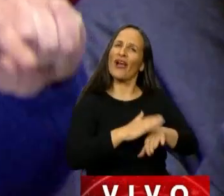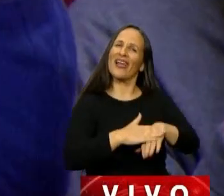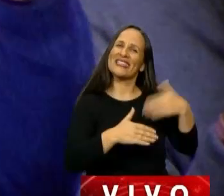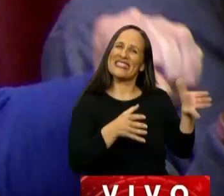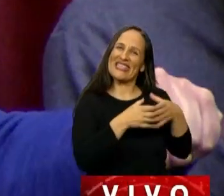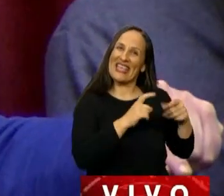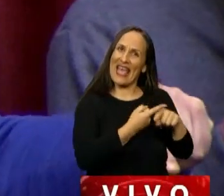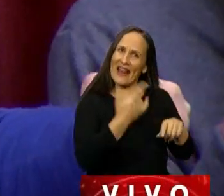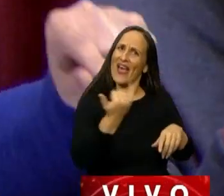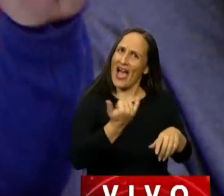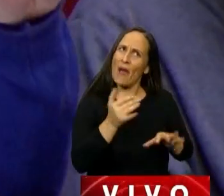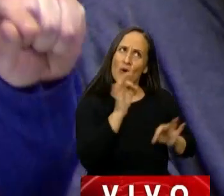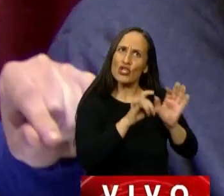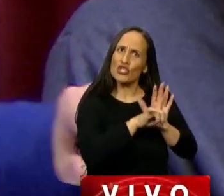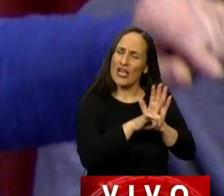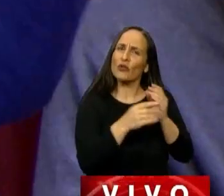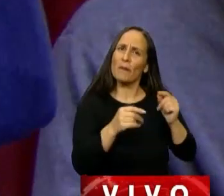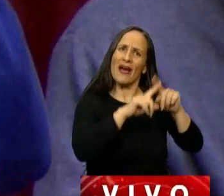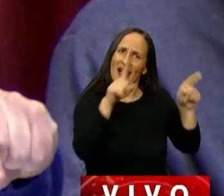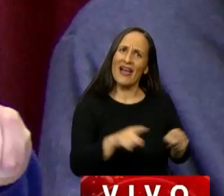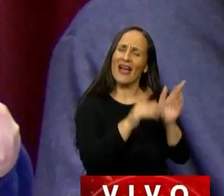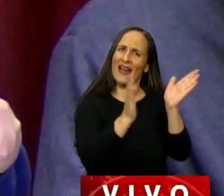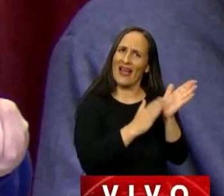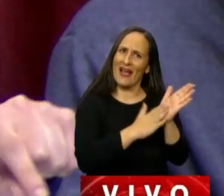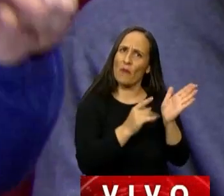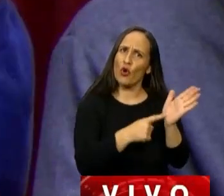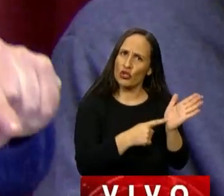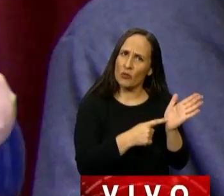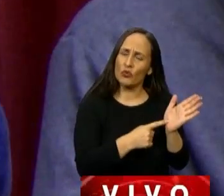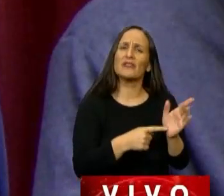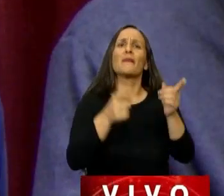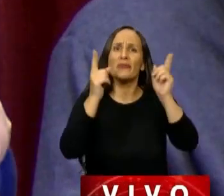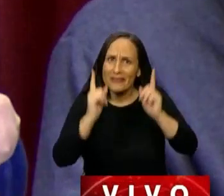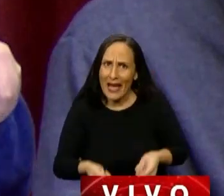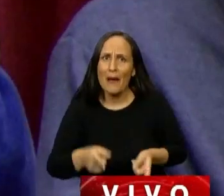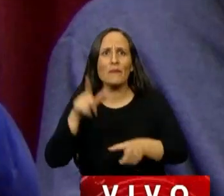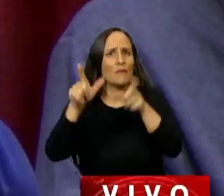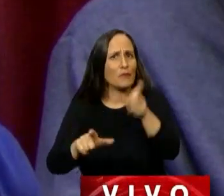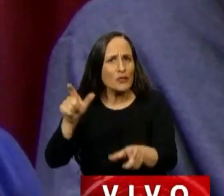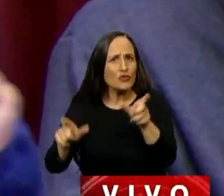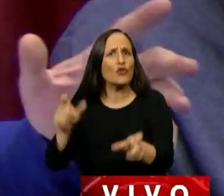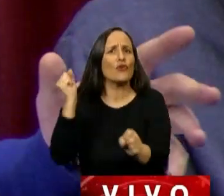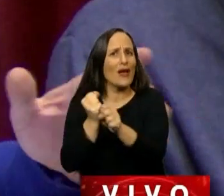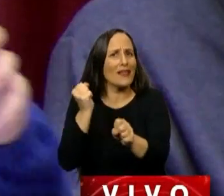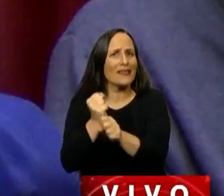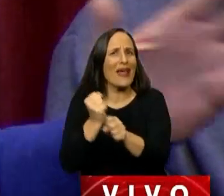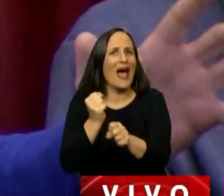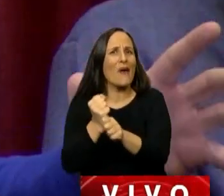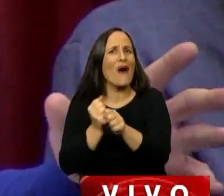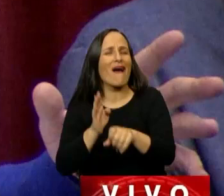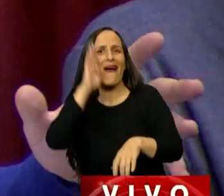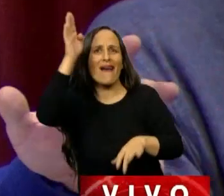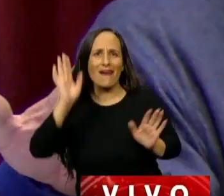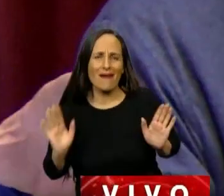Izquierda para todos los trabajadores monotributistas, pero también para aquellos trabajadores que son informales, que no